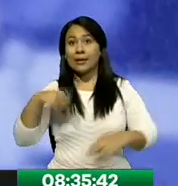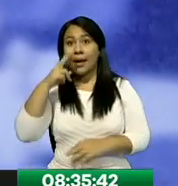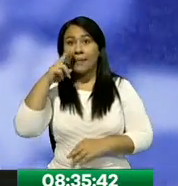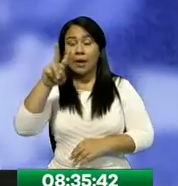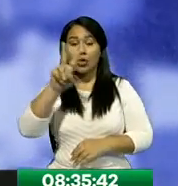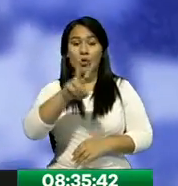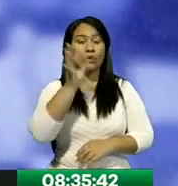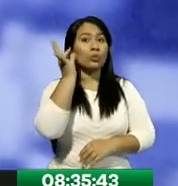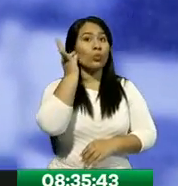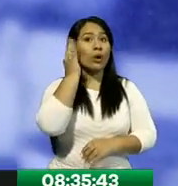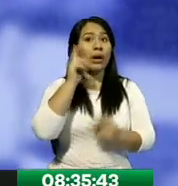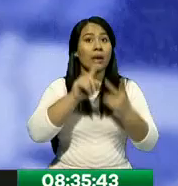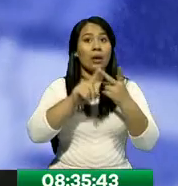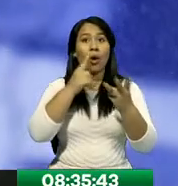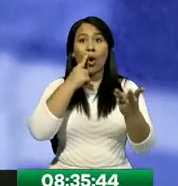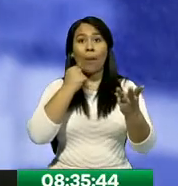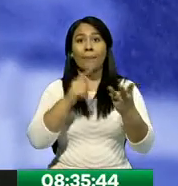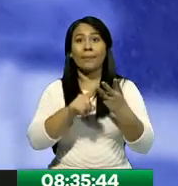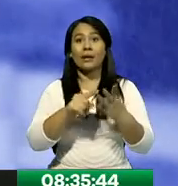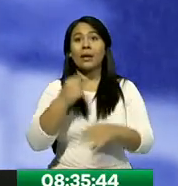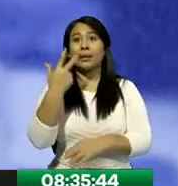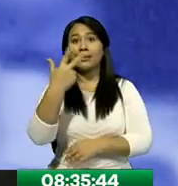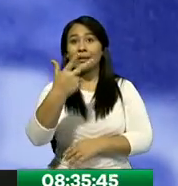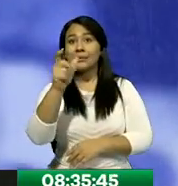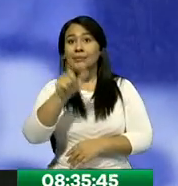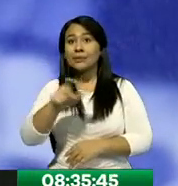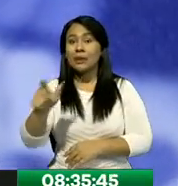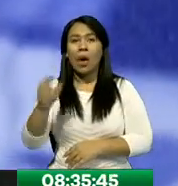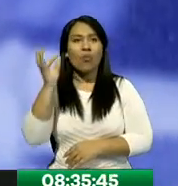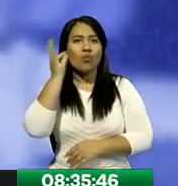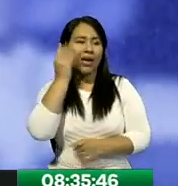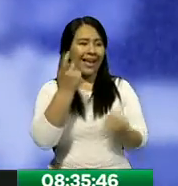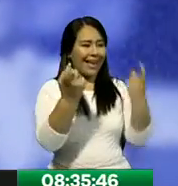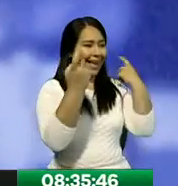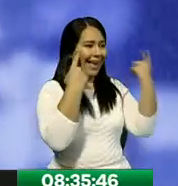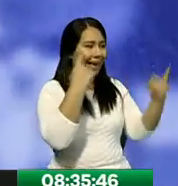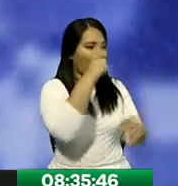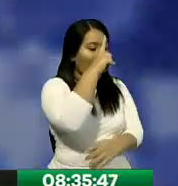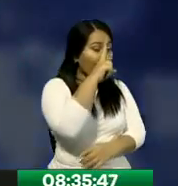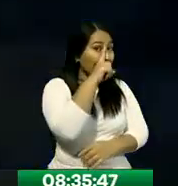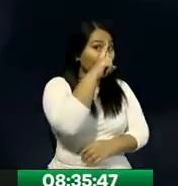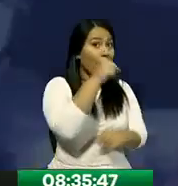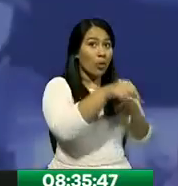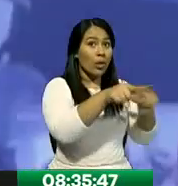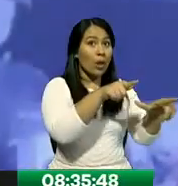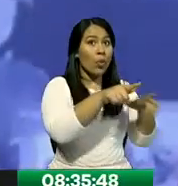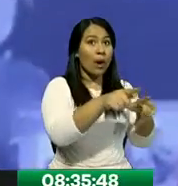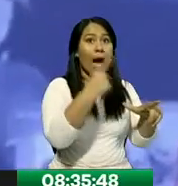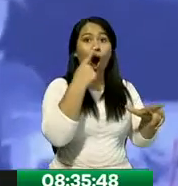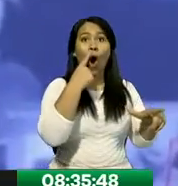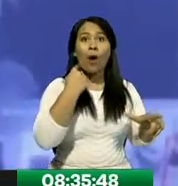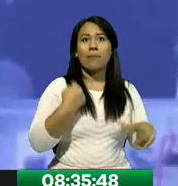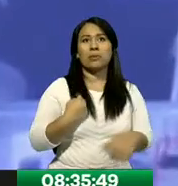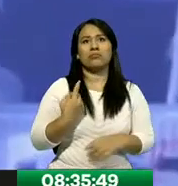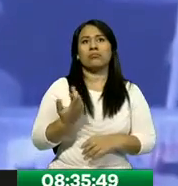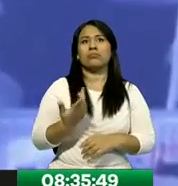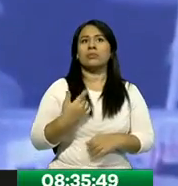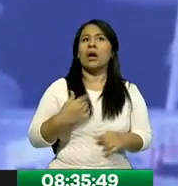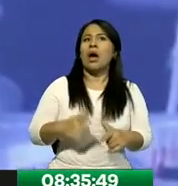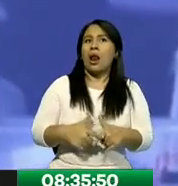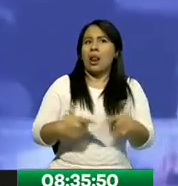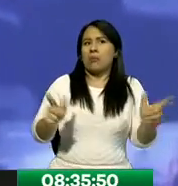dos mujeres y un hombre. Mientras las féminas distraían a los empleados del lugar, el hombre quedaba a sus